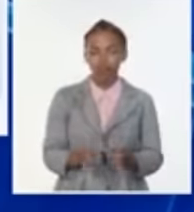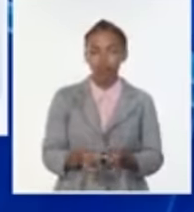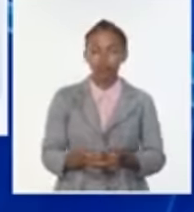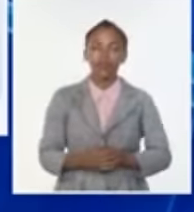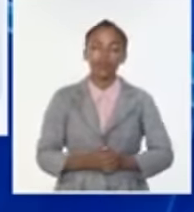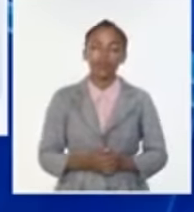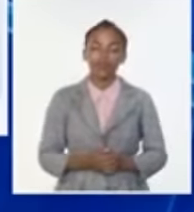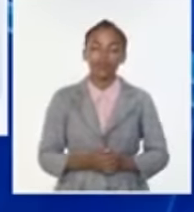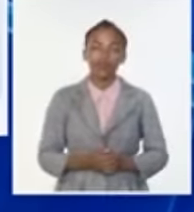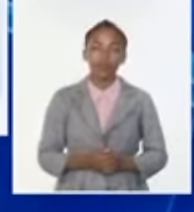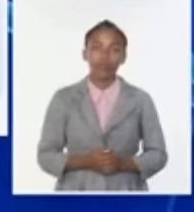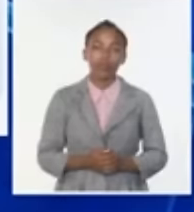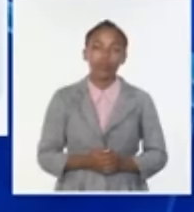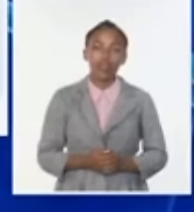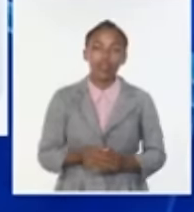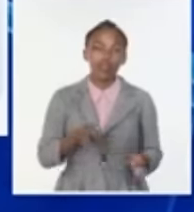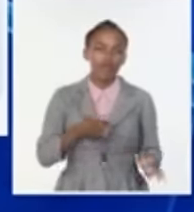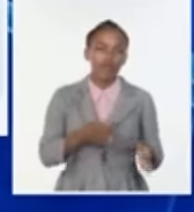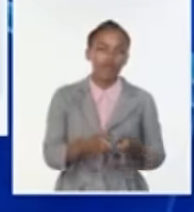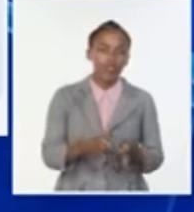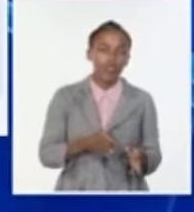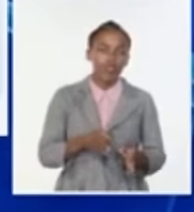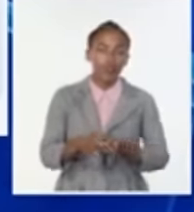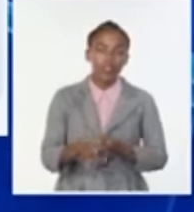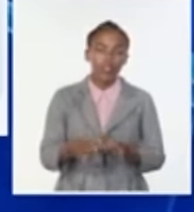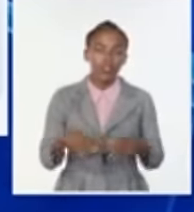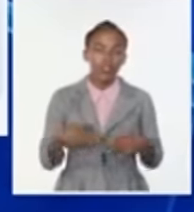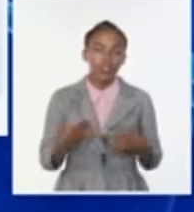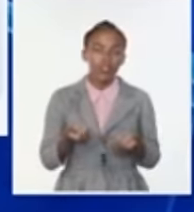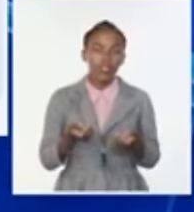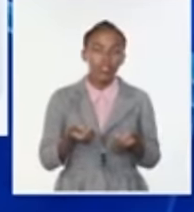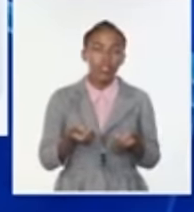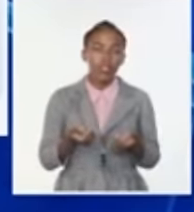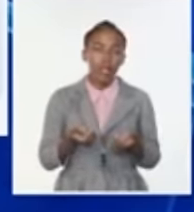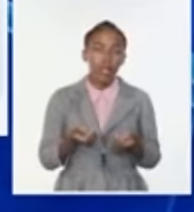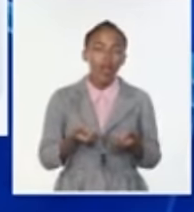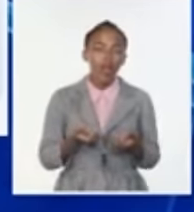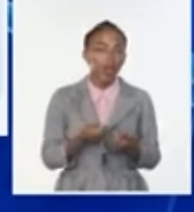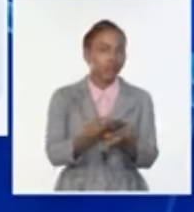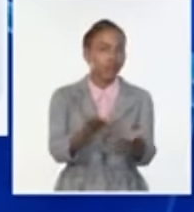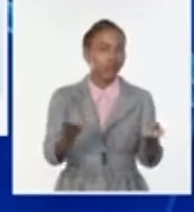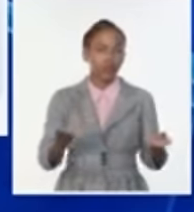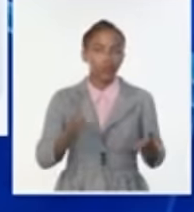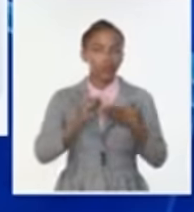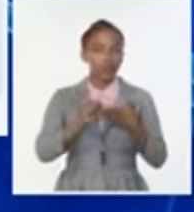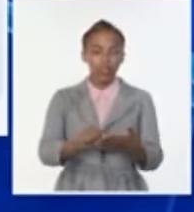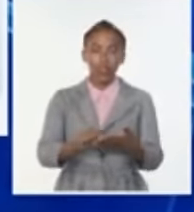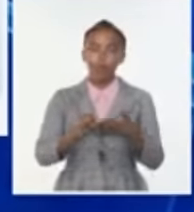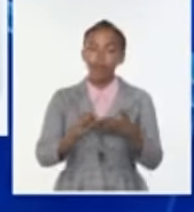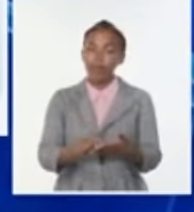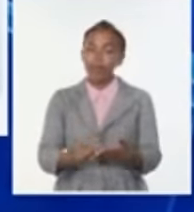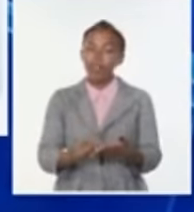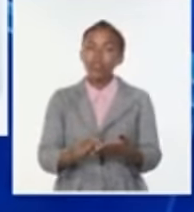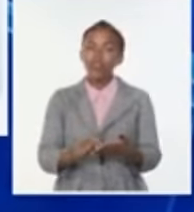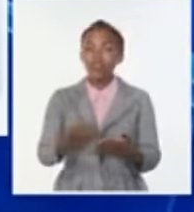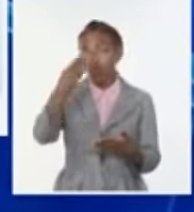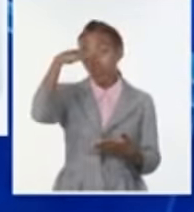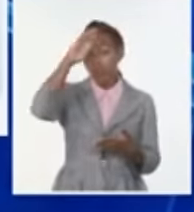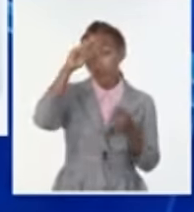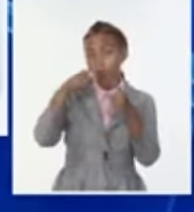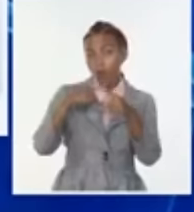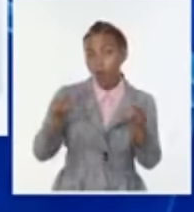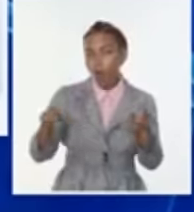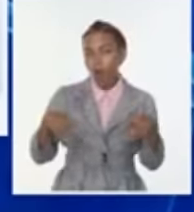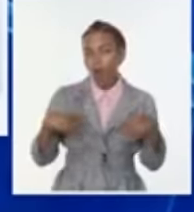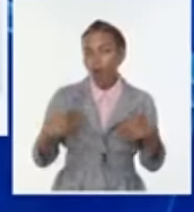su funcionamiento han llegado al punto incluso de ofrecer bienes y servicios en el territorio nacional, en divisas,